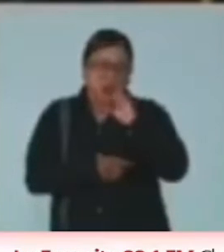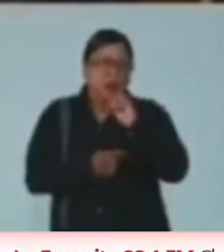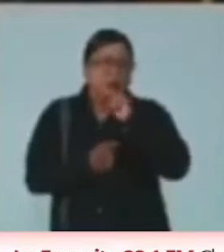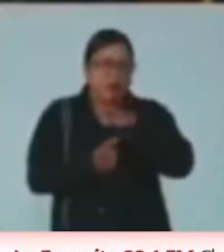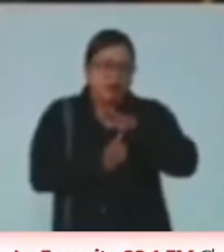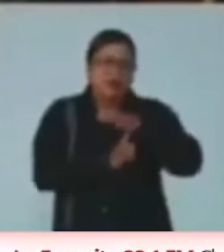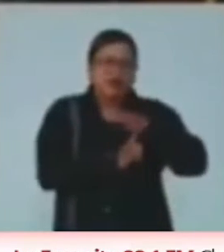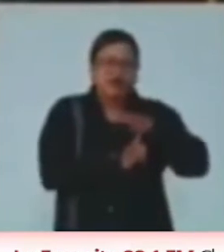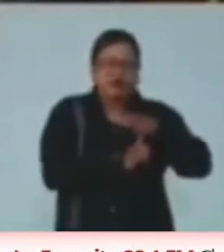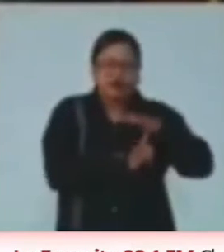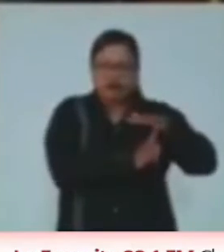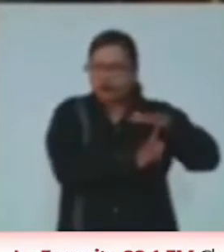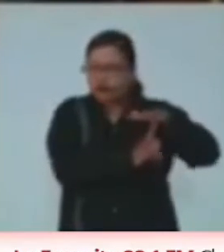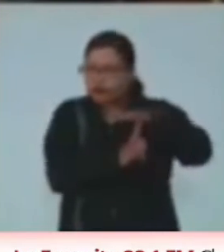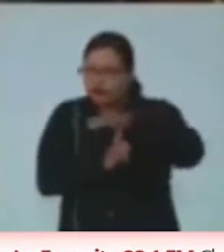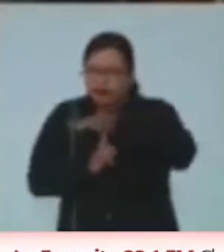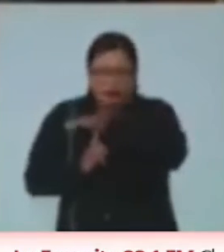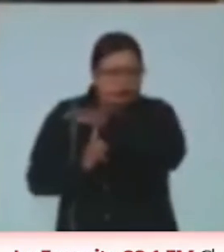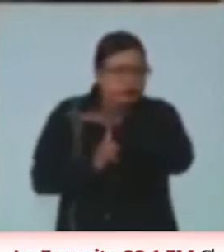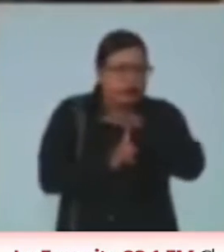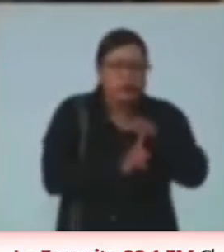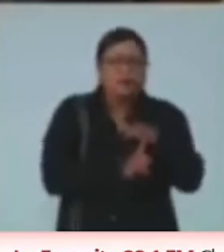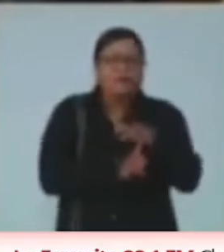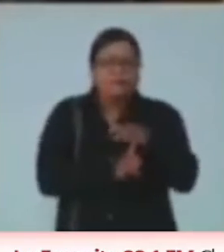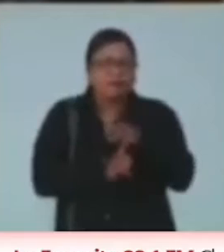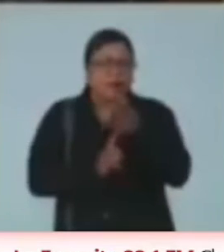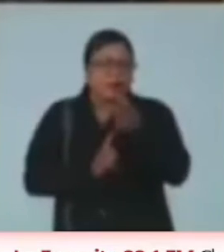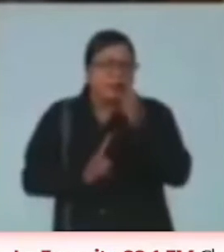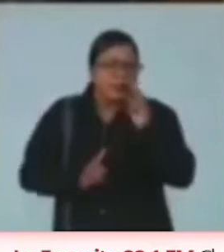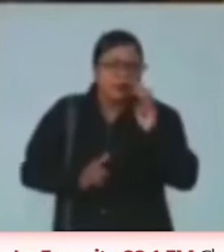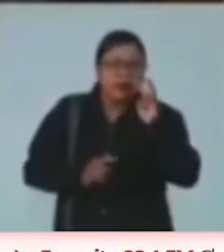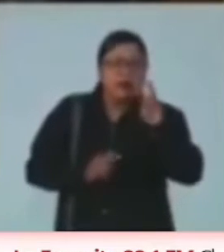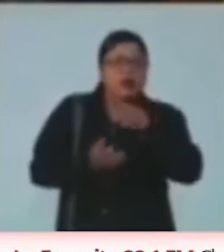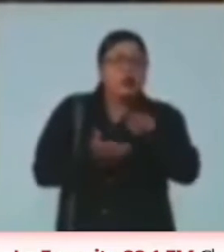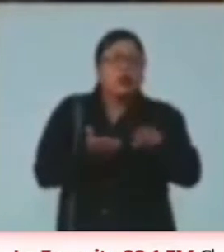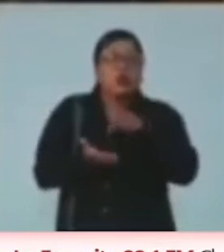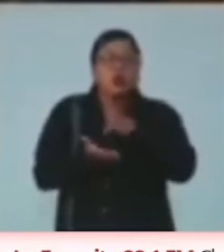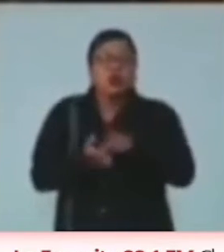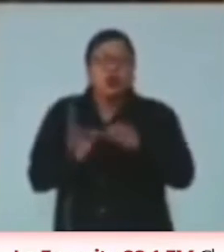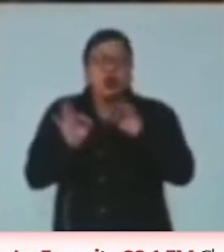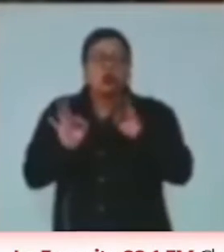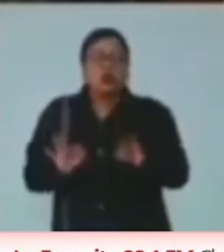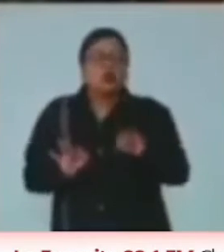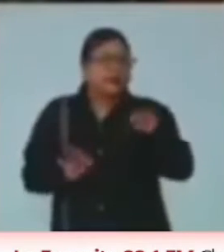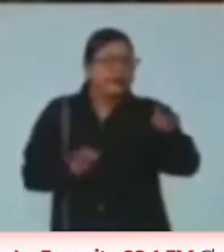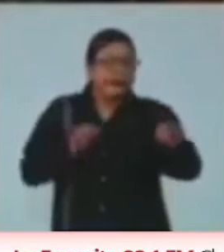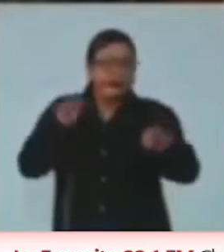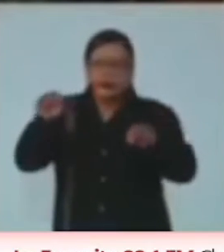un helicóptero, que para identificar esos parajes que seguían